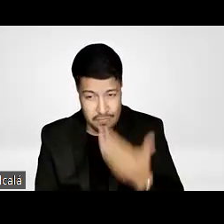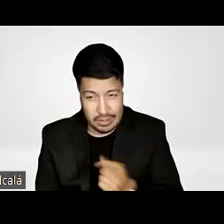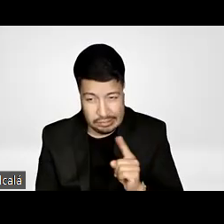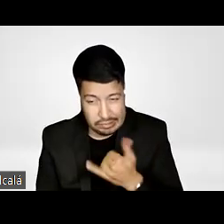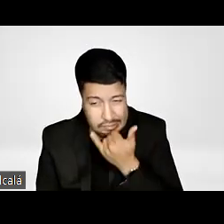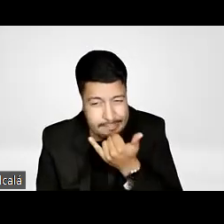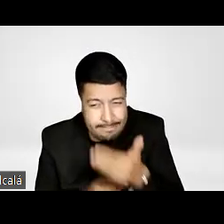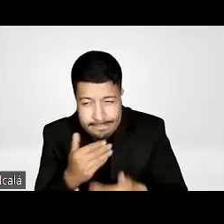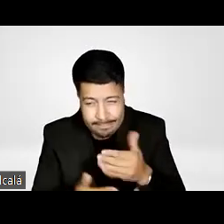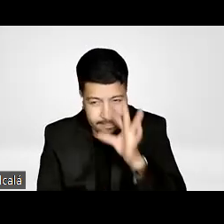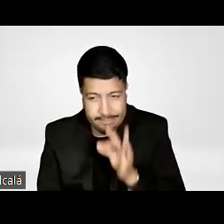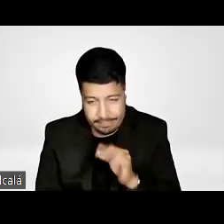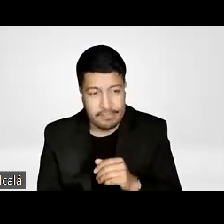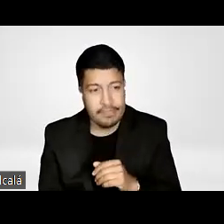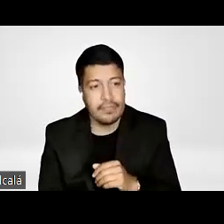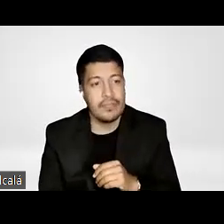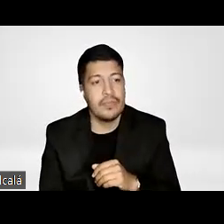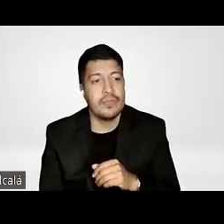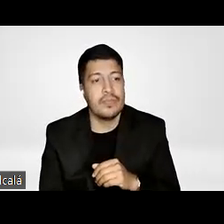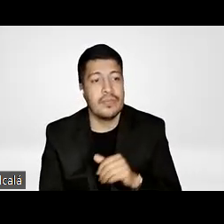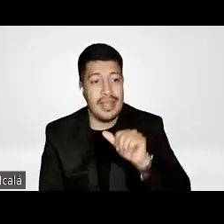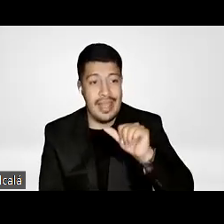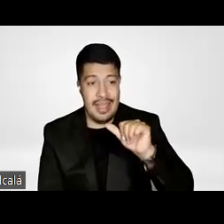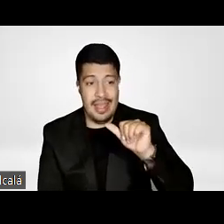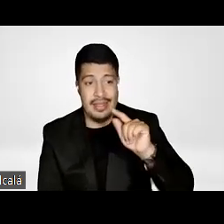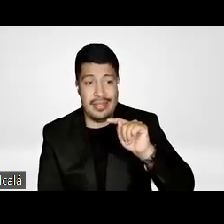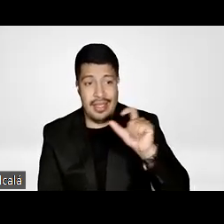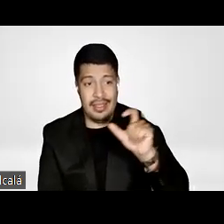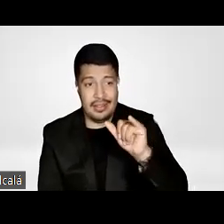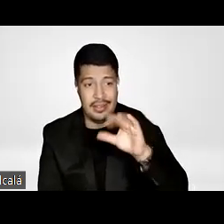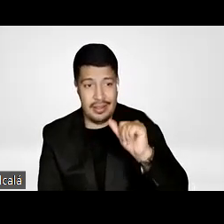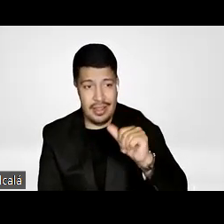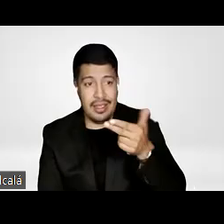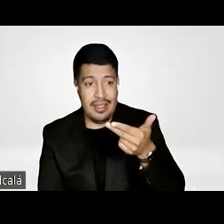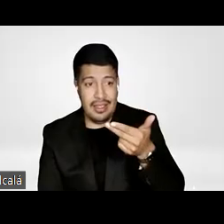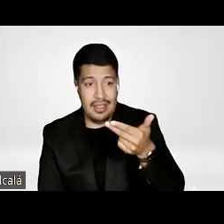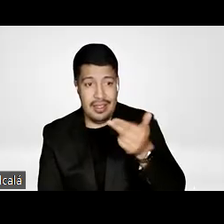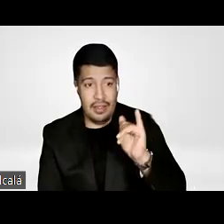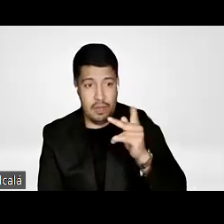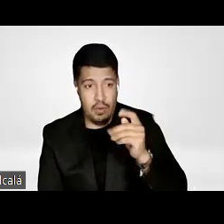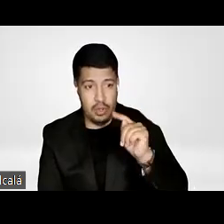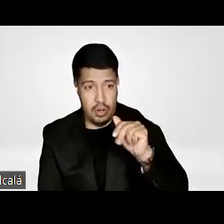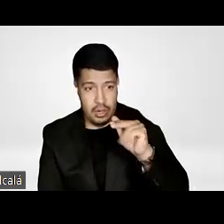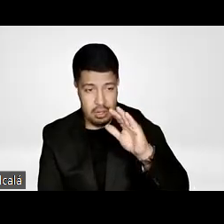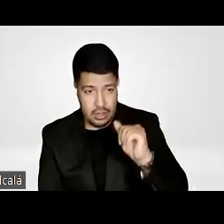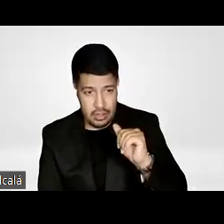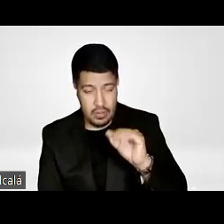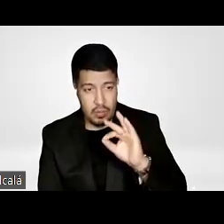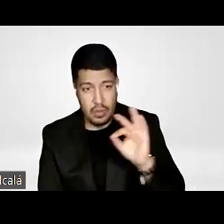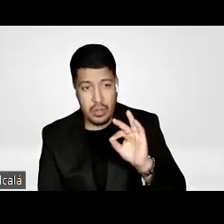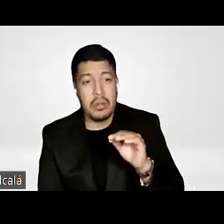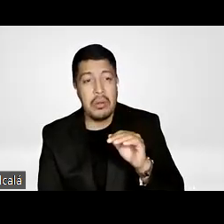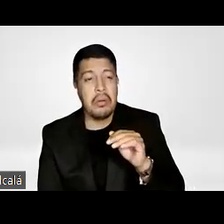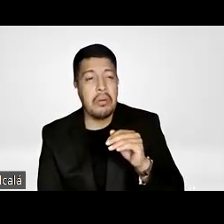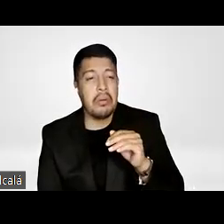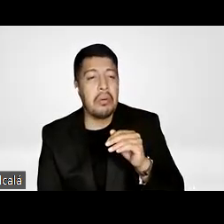la táxica hipotónica, arriba del 20% de ellos tenían una imagen de resonancia magnética normal.